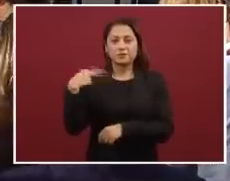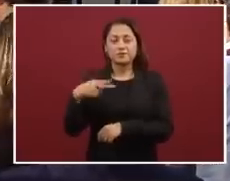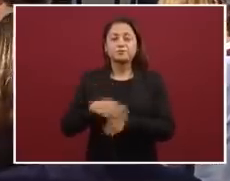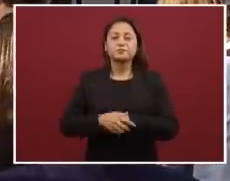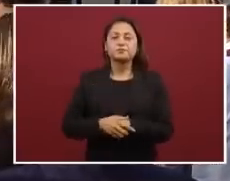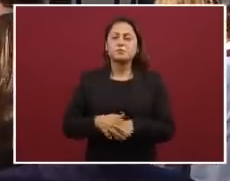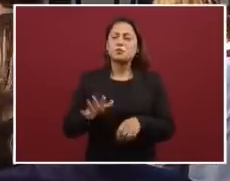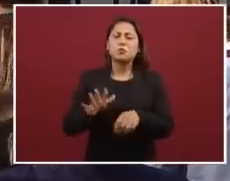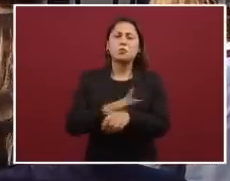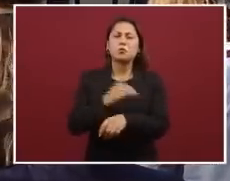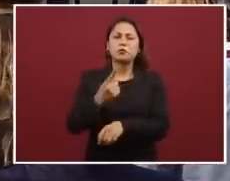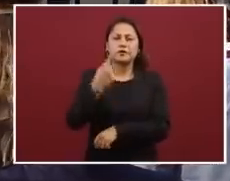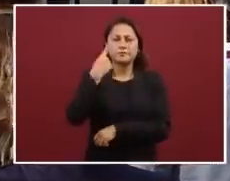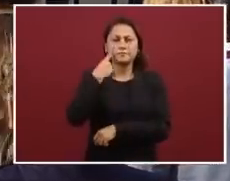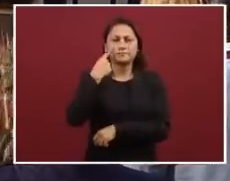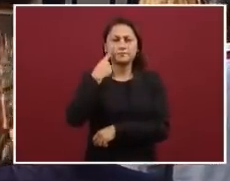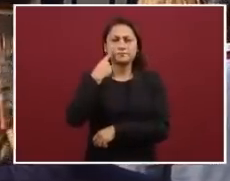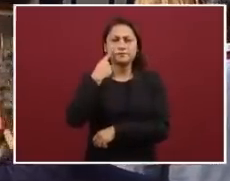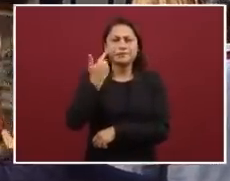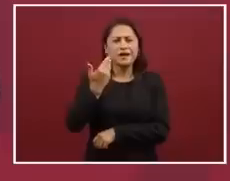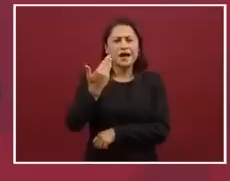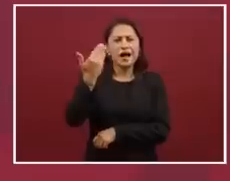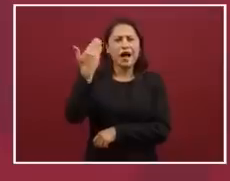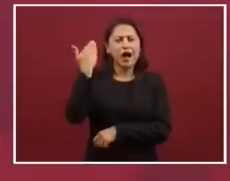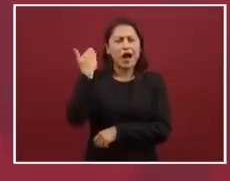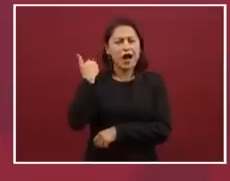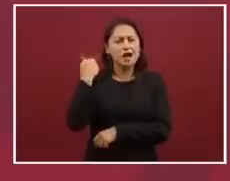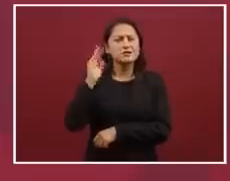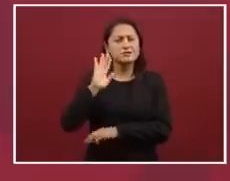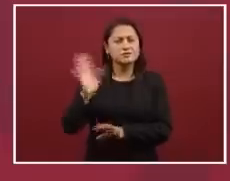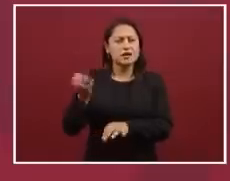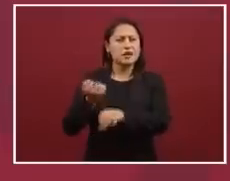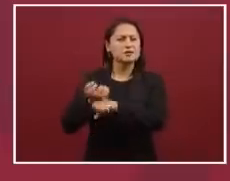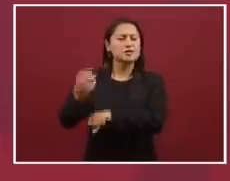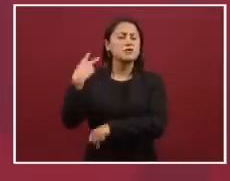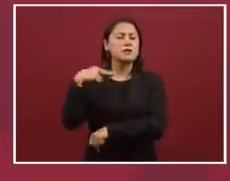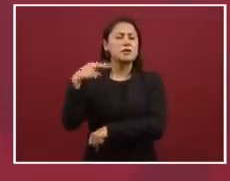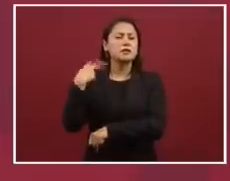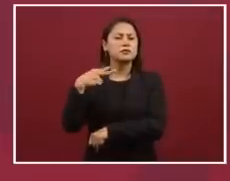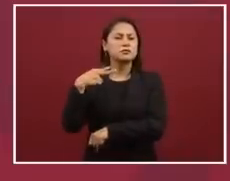Veracruz un gobernador como Cuitláhuac